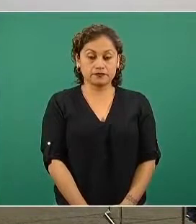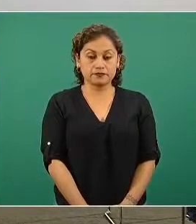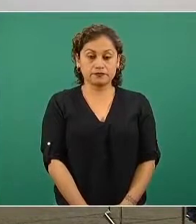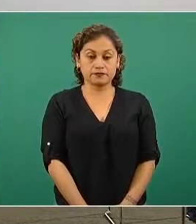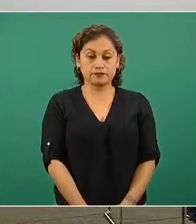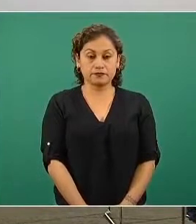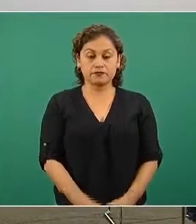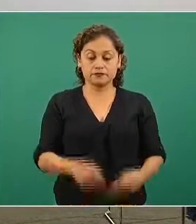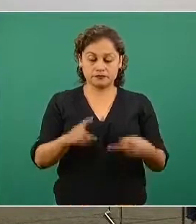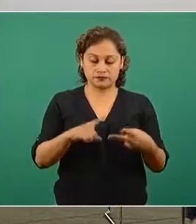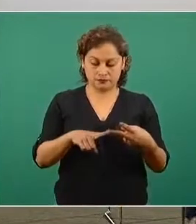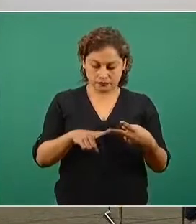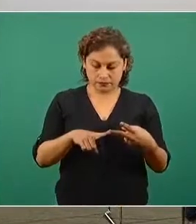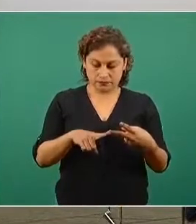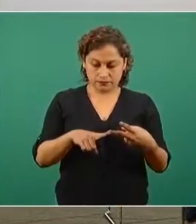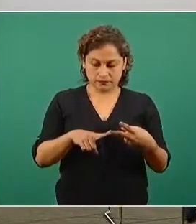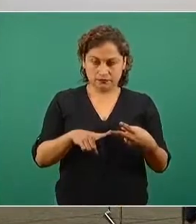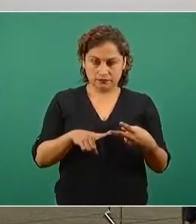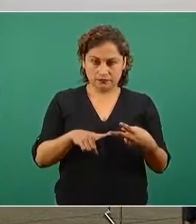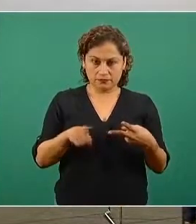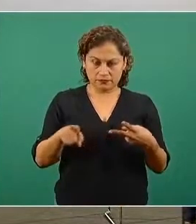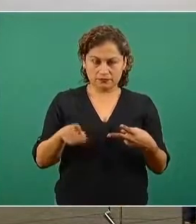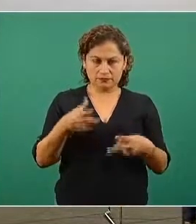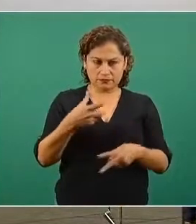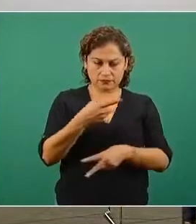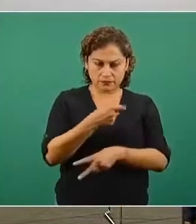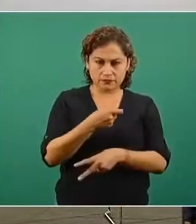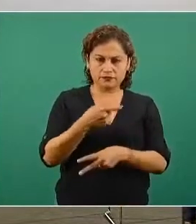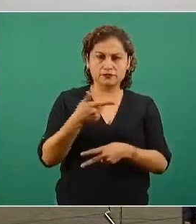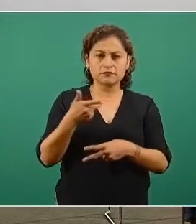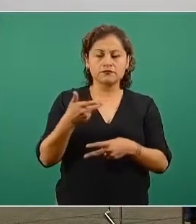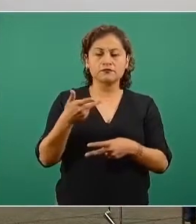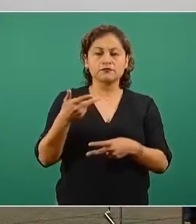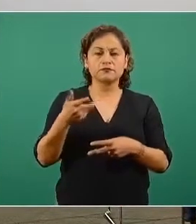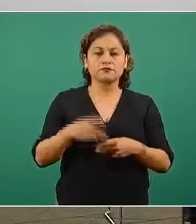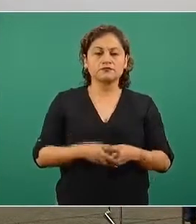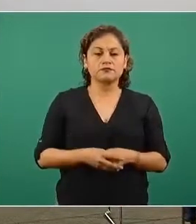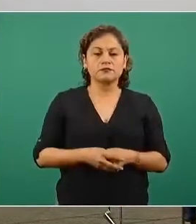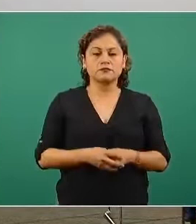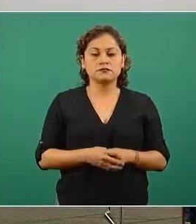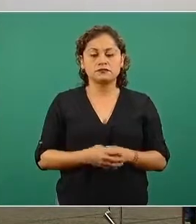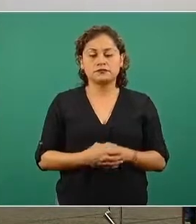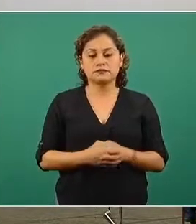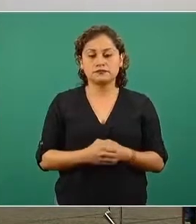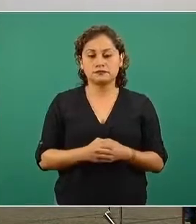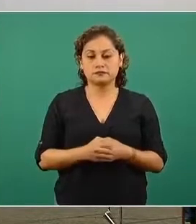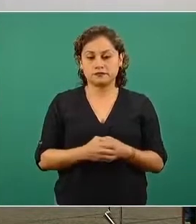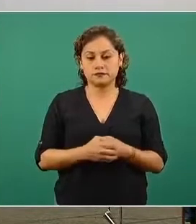Sí, que era la previa. Algo en relación, me parece, a la... Sí,